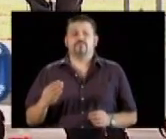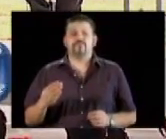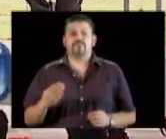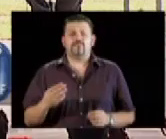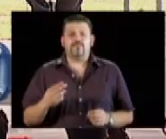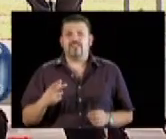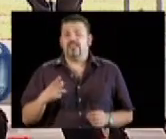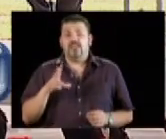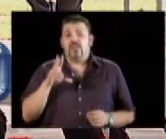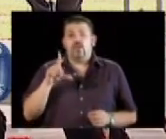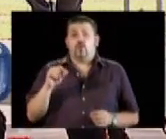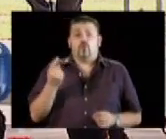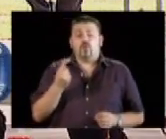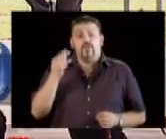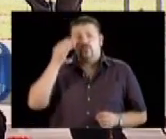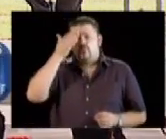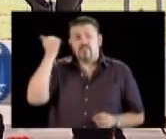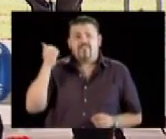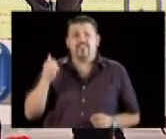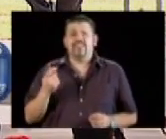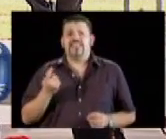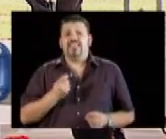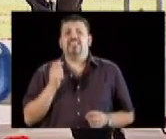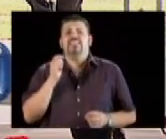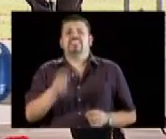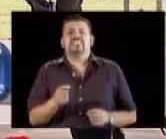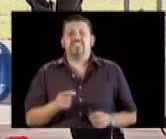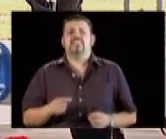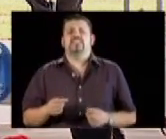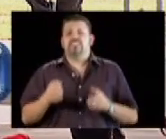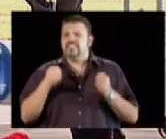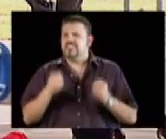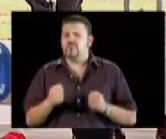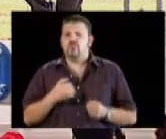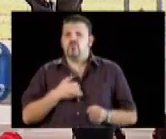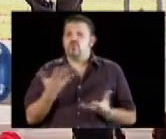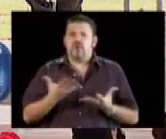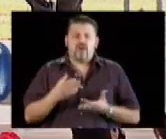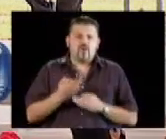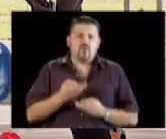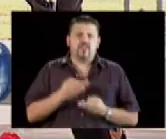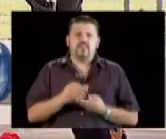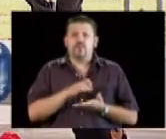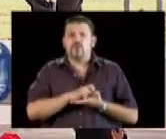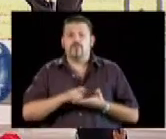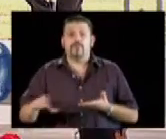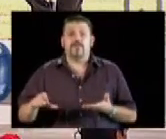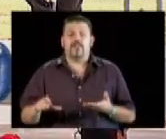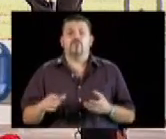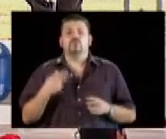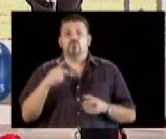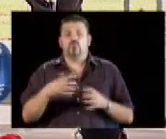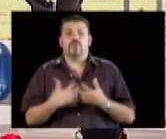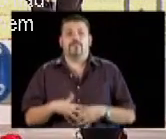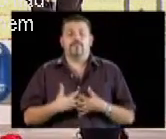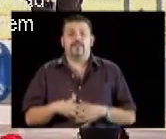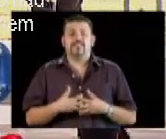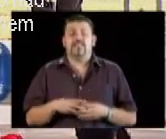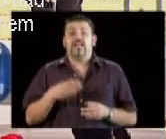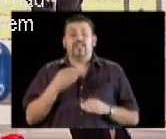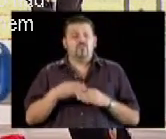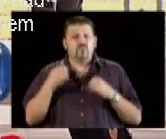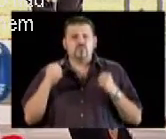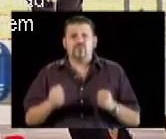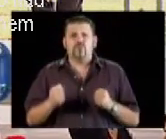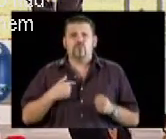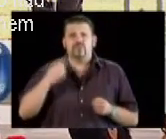lo que no sabe es que de seguro le hubiera comprado su empresa. Pero estoy seguro que se da de topes en la cabeza. Y